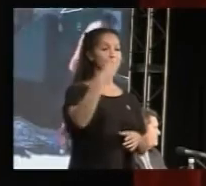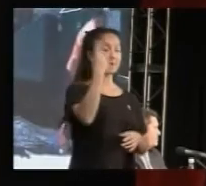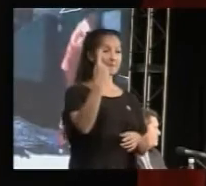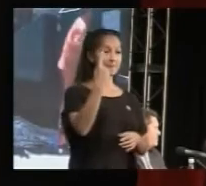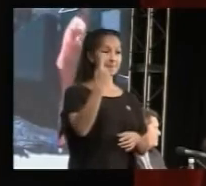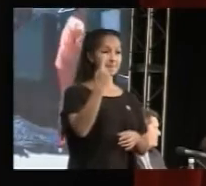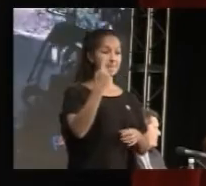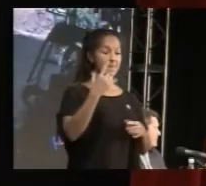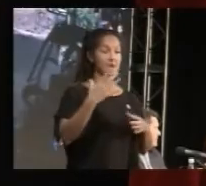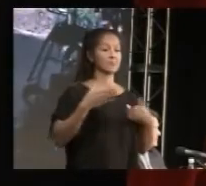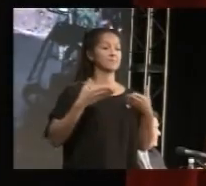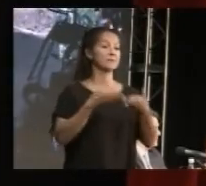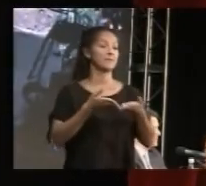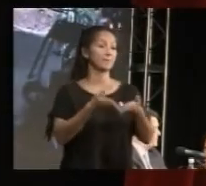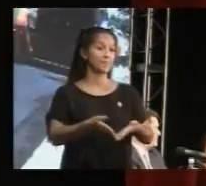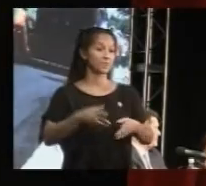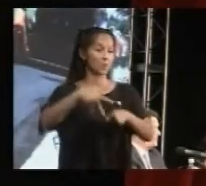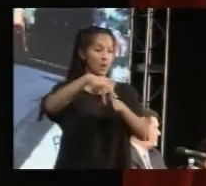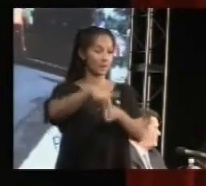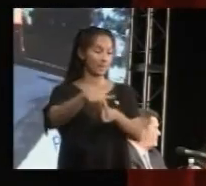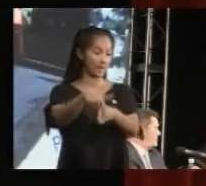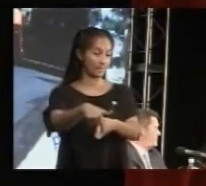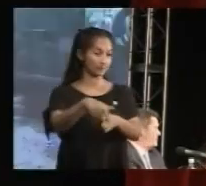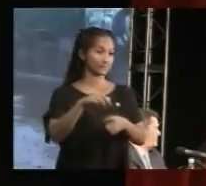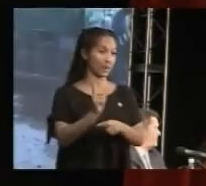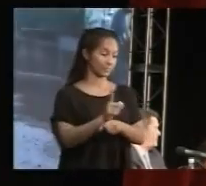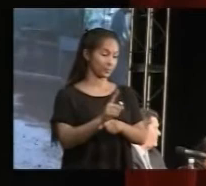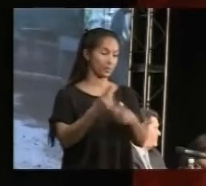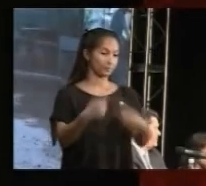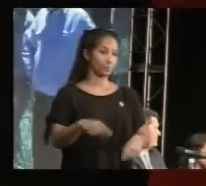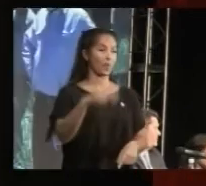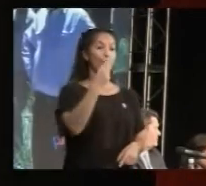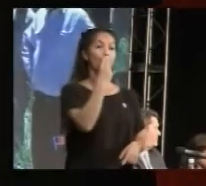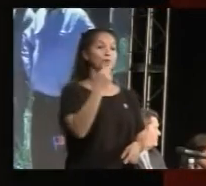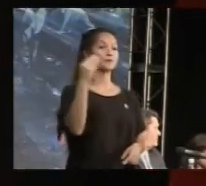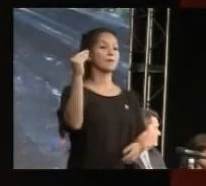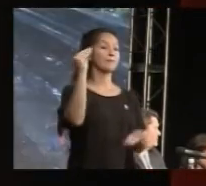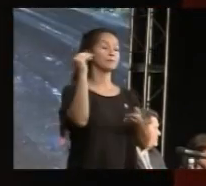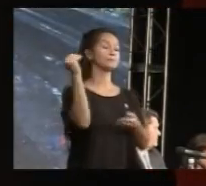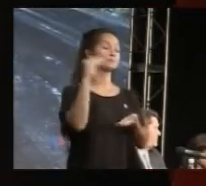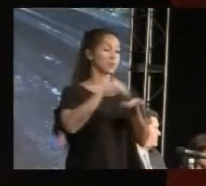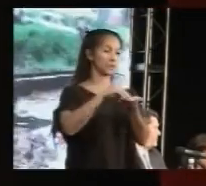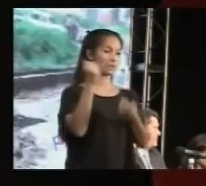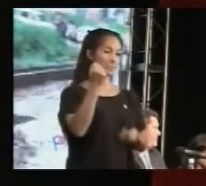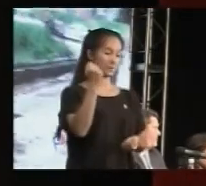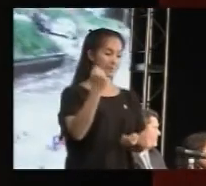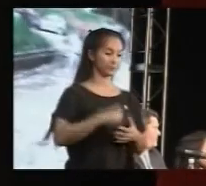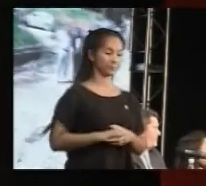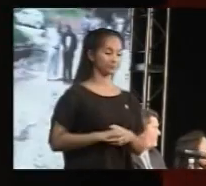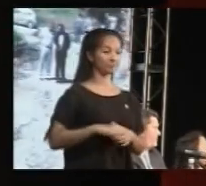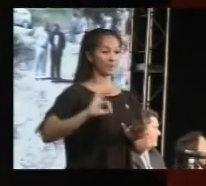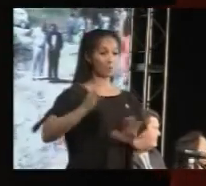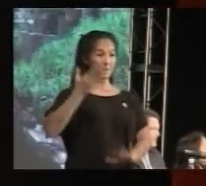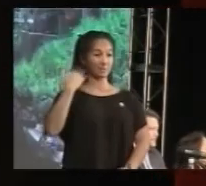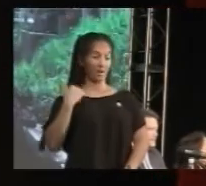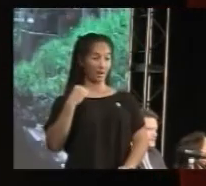atención primaria veterinaria, obra que demandó 12 millones de pesos. Quiero destacar que durante el año pasado, en relación a los